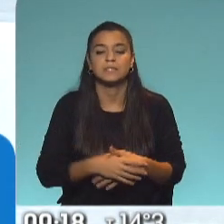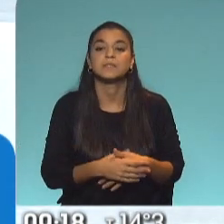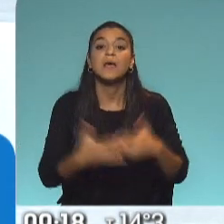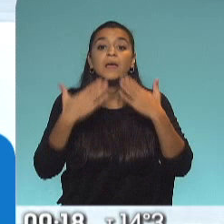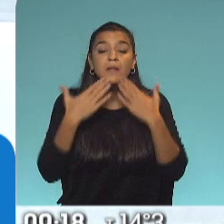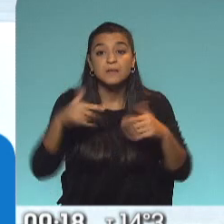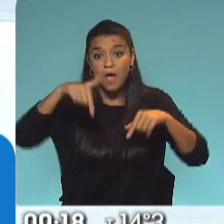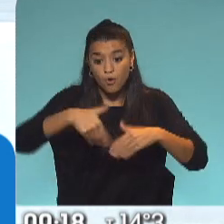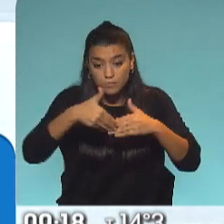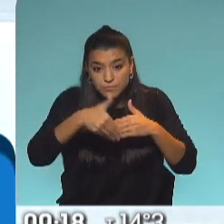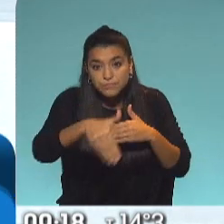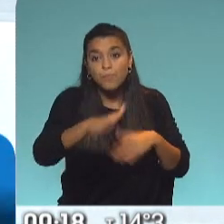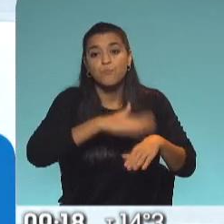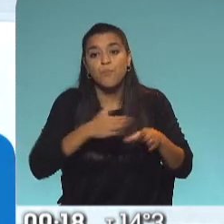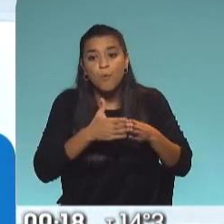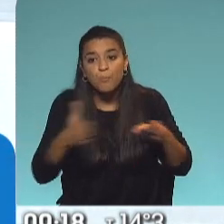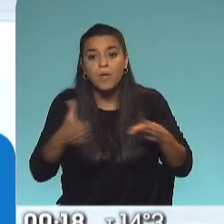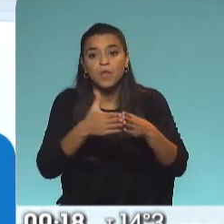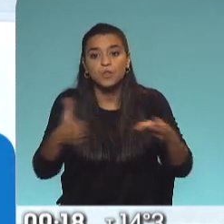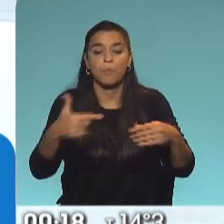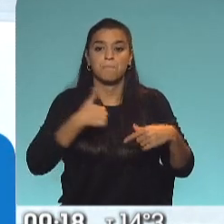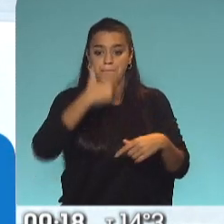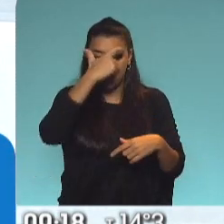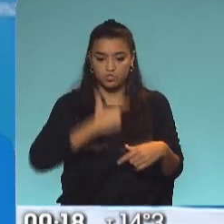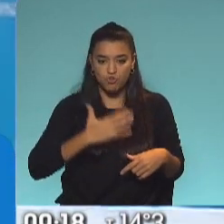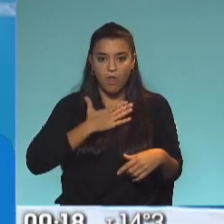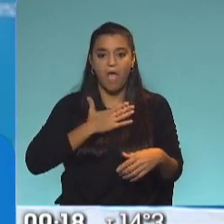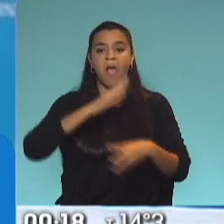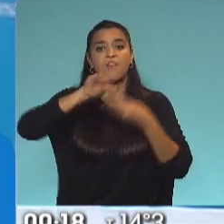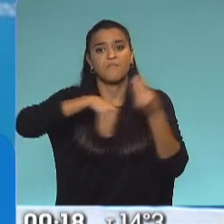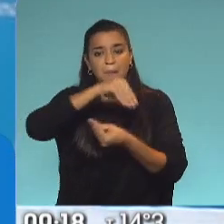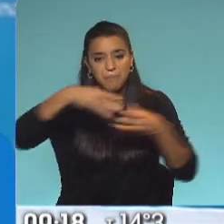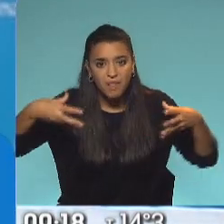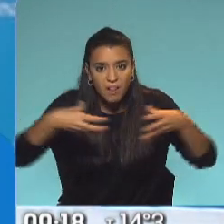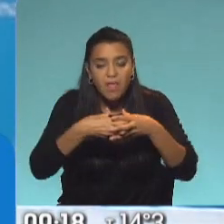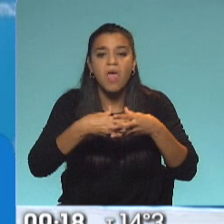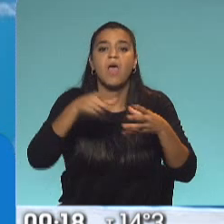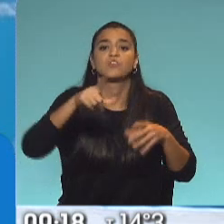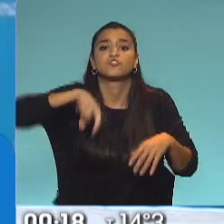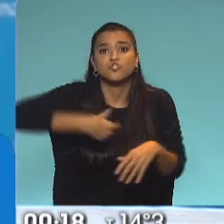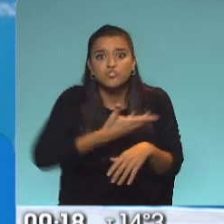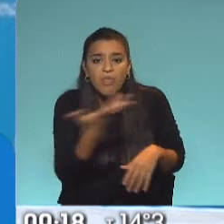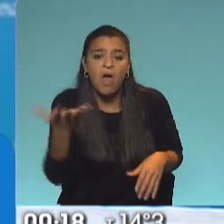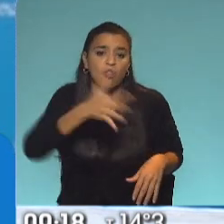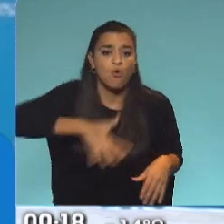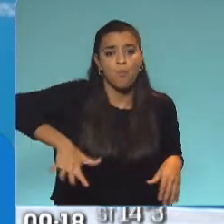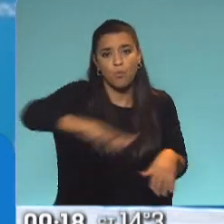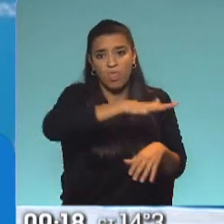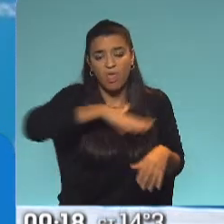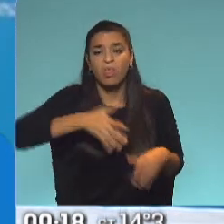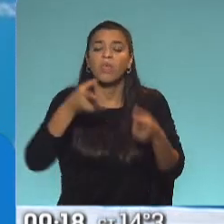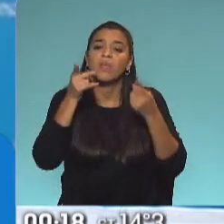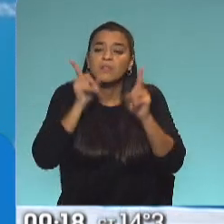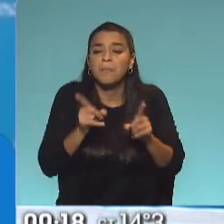transitar diferentes momentos desde lo personal desde lo familiar en nuestra sociedad en nuestra comunidad y claramente